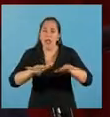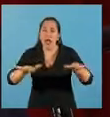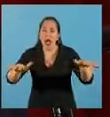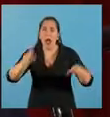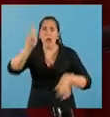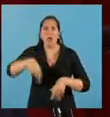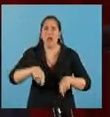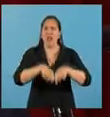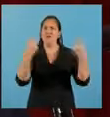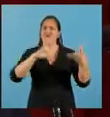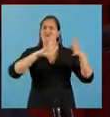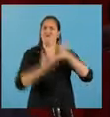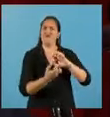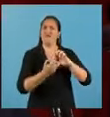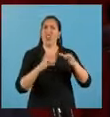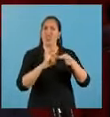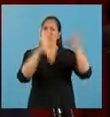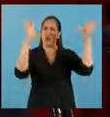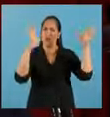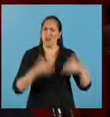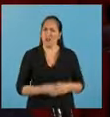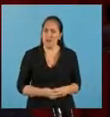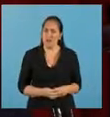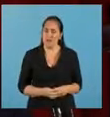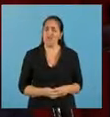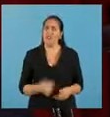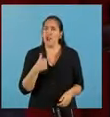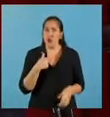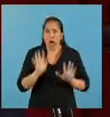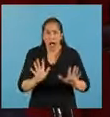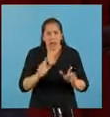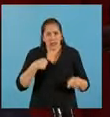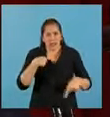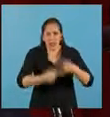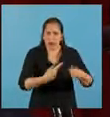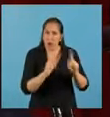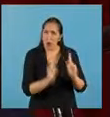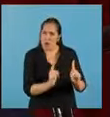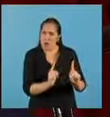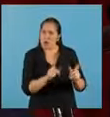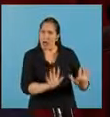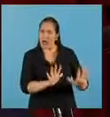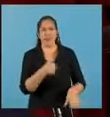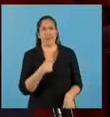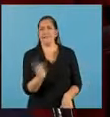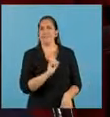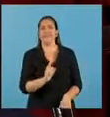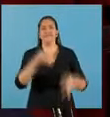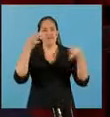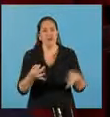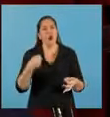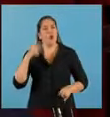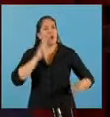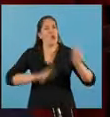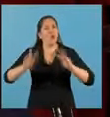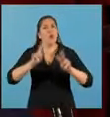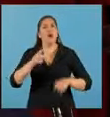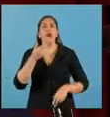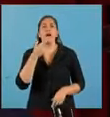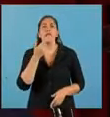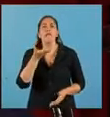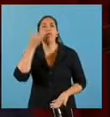democrático. Yo me resisto a seguir transitando esa lógica. Necesito que la palabra recupere el valor